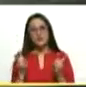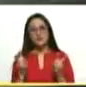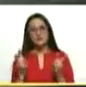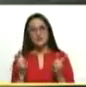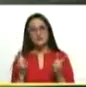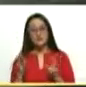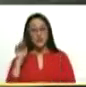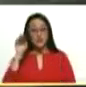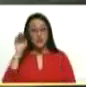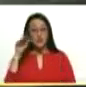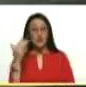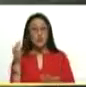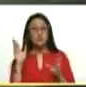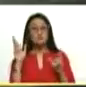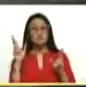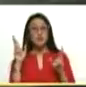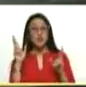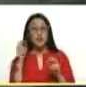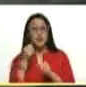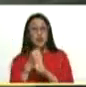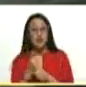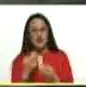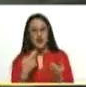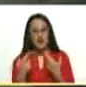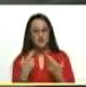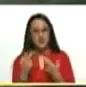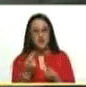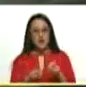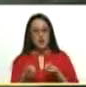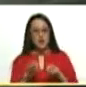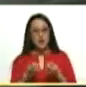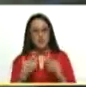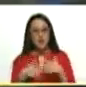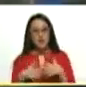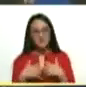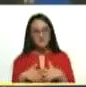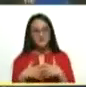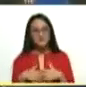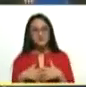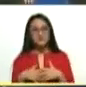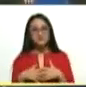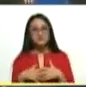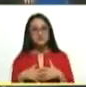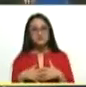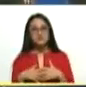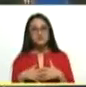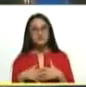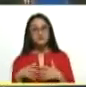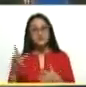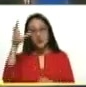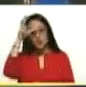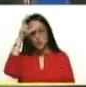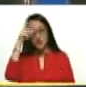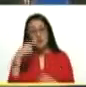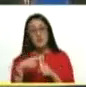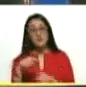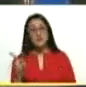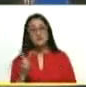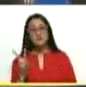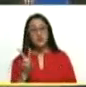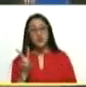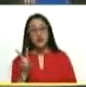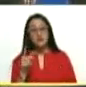El futuro que nos espera a las relaciones económicas, comerciales, entre Turquía y Venezuela,